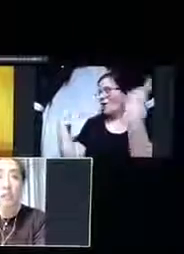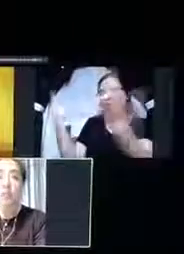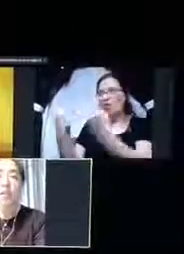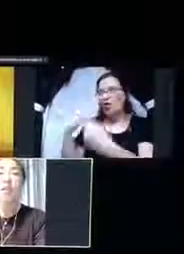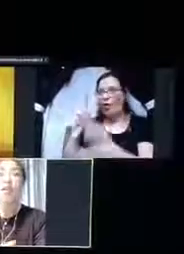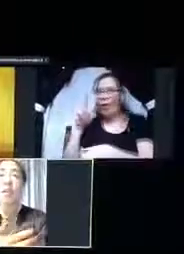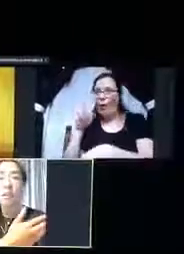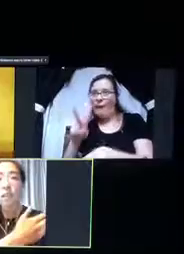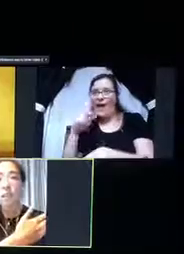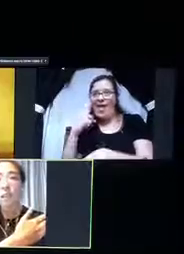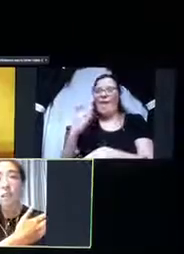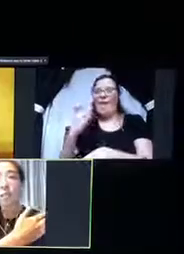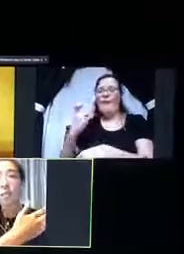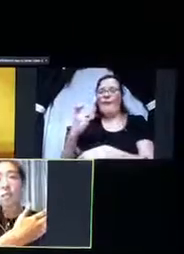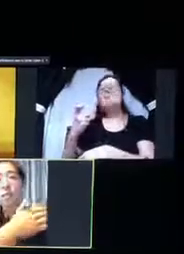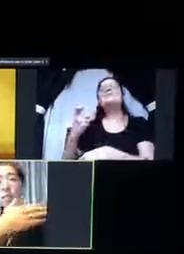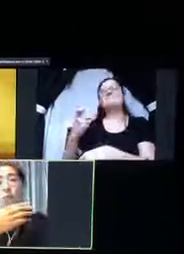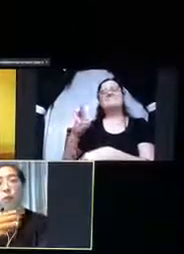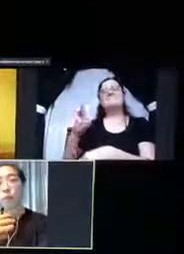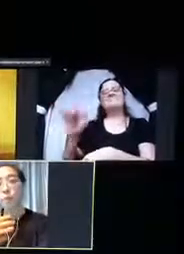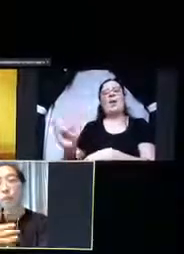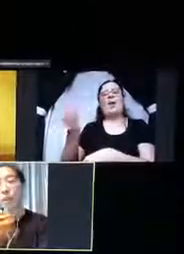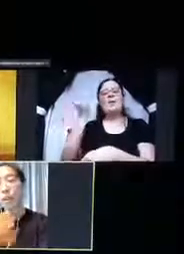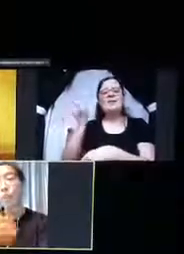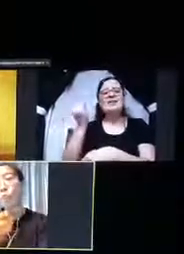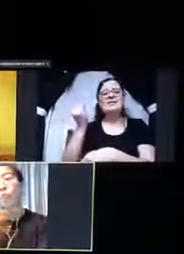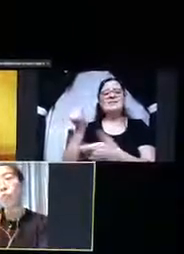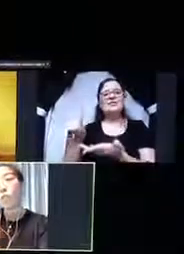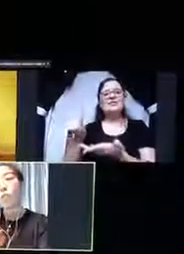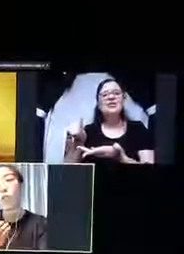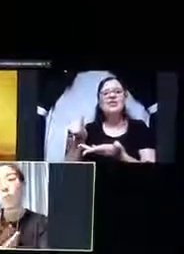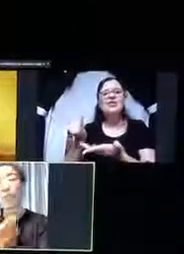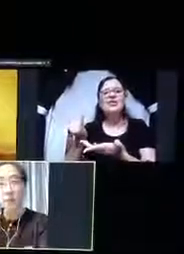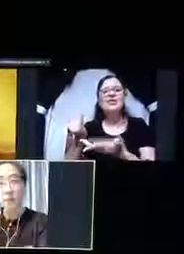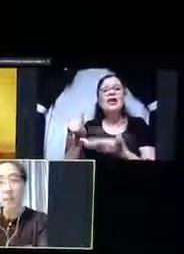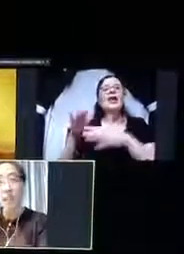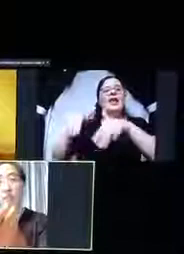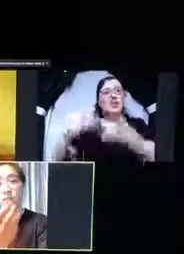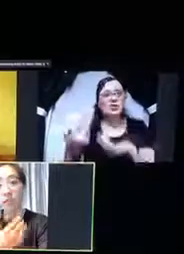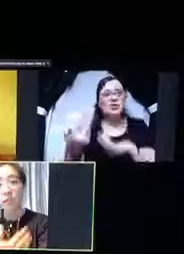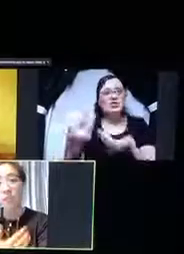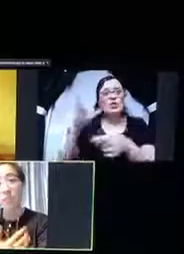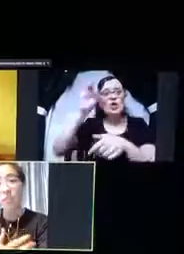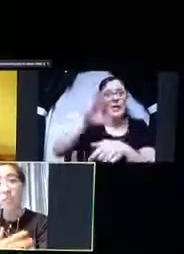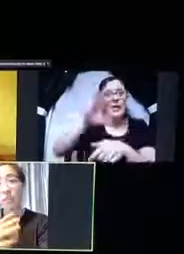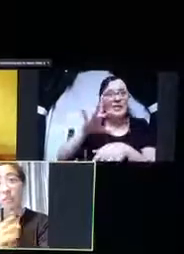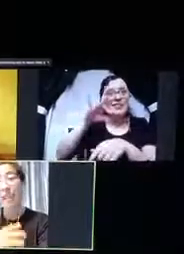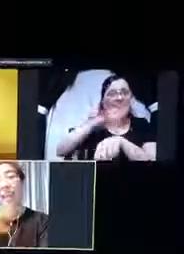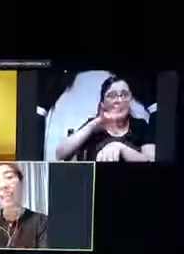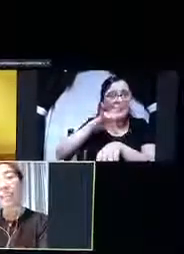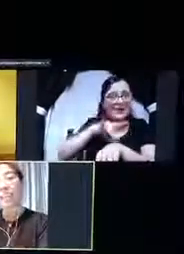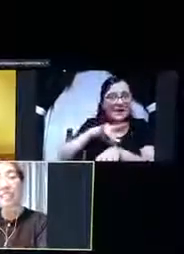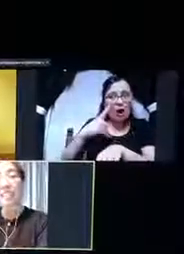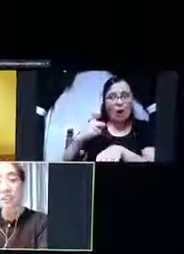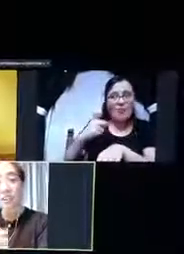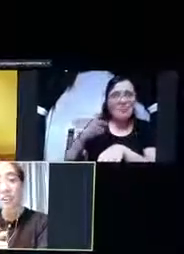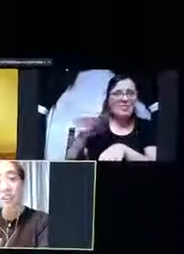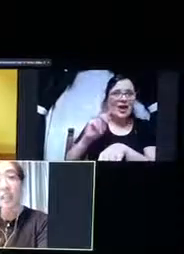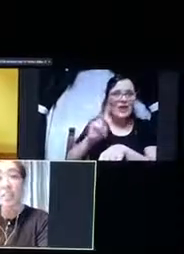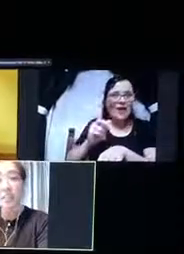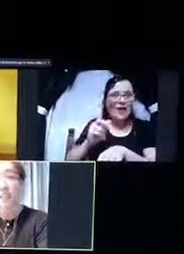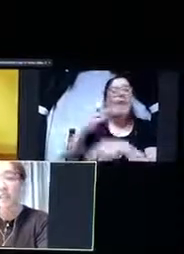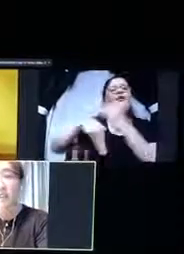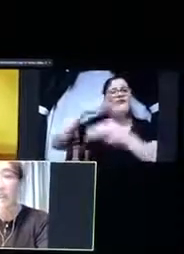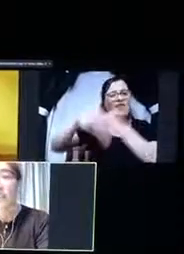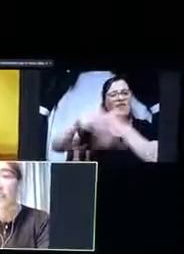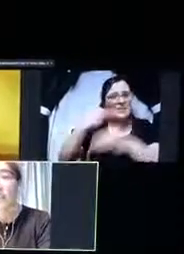ahí que tenemos una evidencia porque para que algo funcione, no solamente el clínico se da cuenta, la familia, sino las personas ajenas al chico